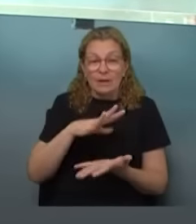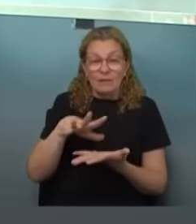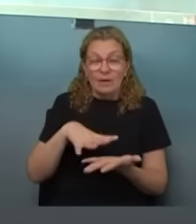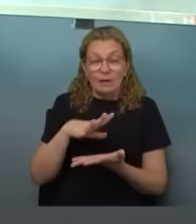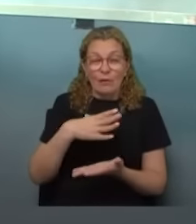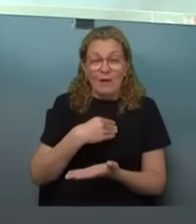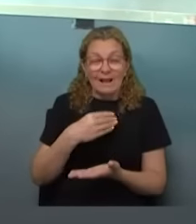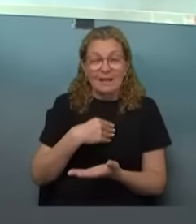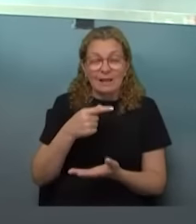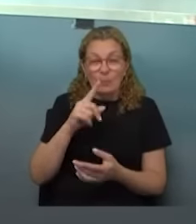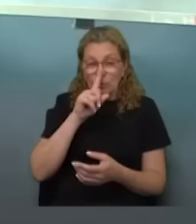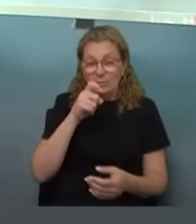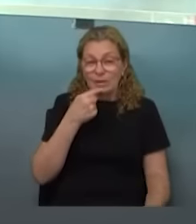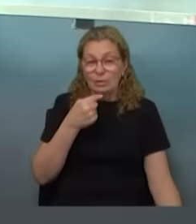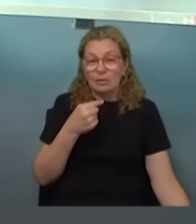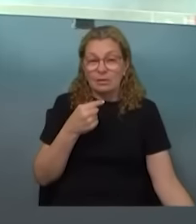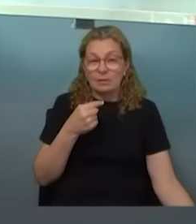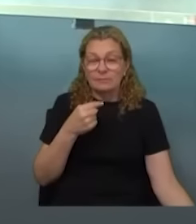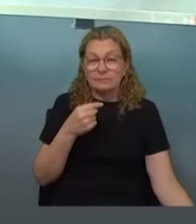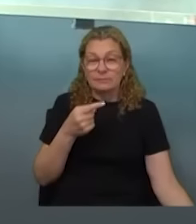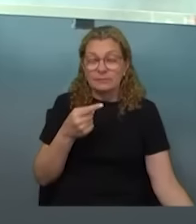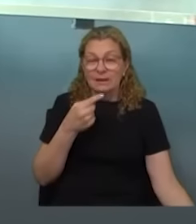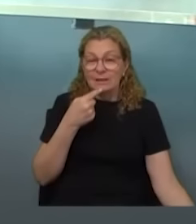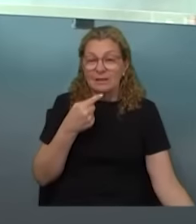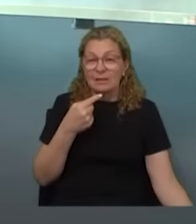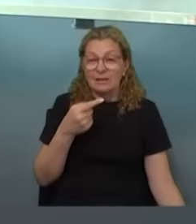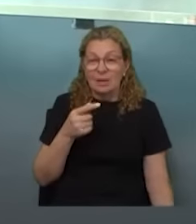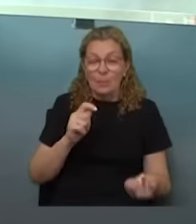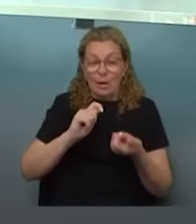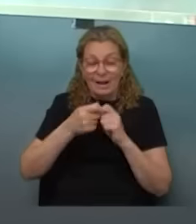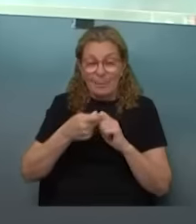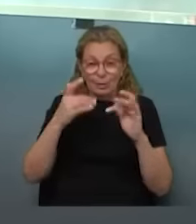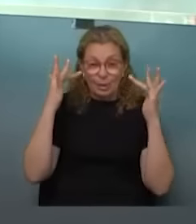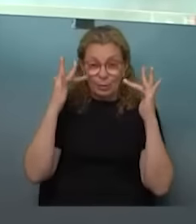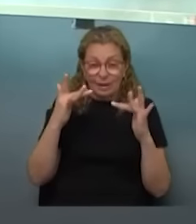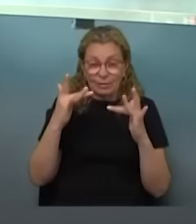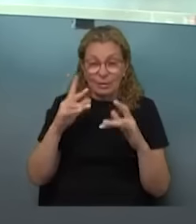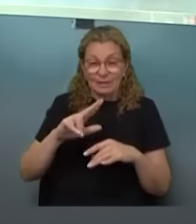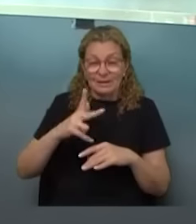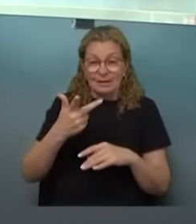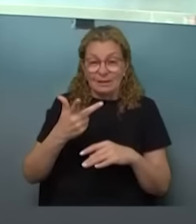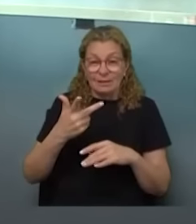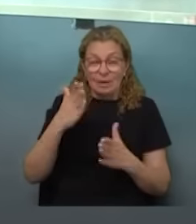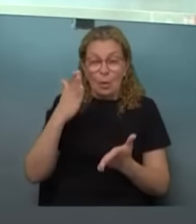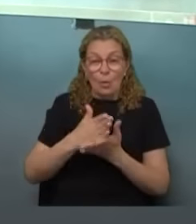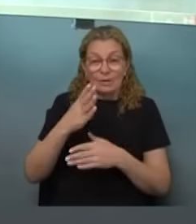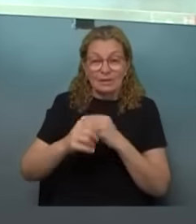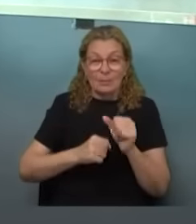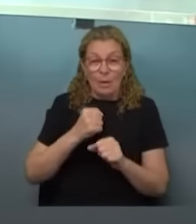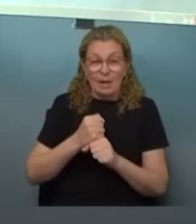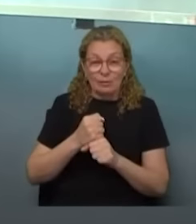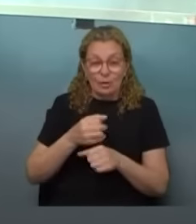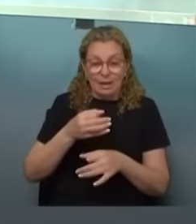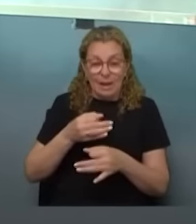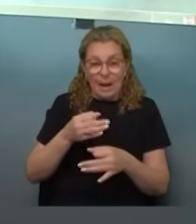la blanqueada en Montevideo bien cuestionan la aplicación de la reforma educativa en el tercer y último año del curso